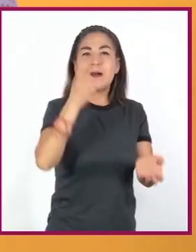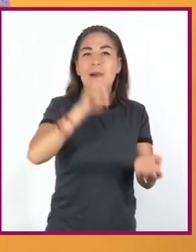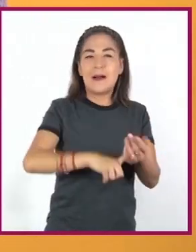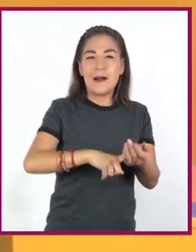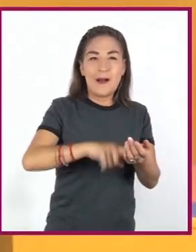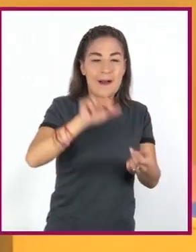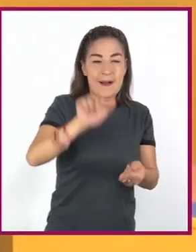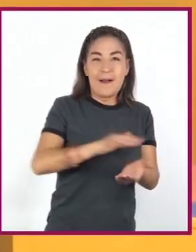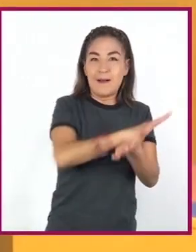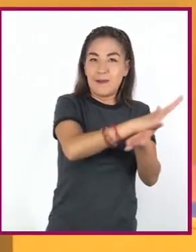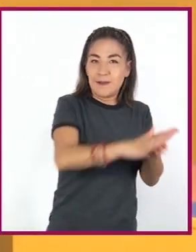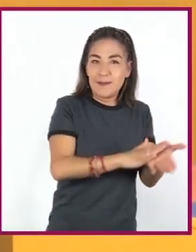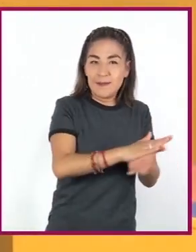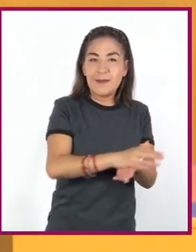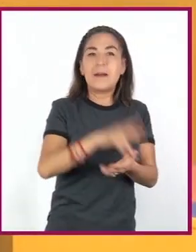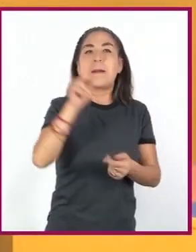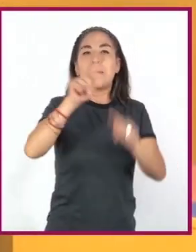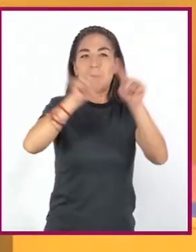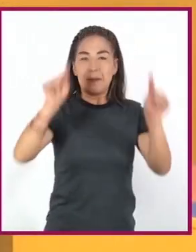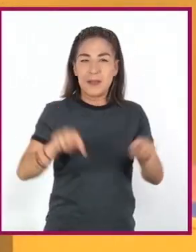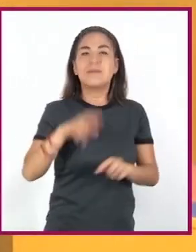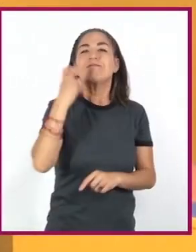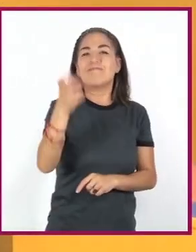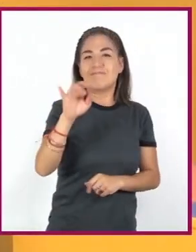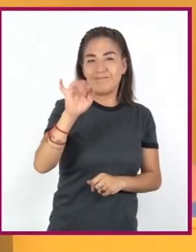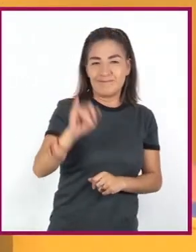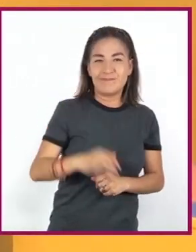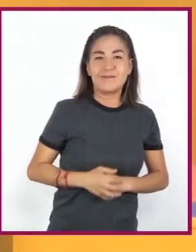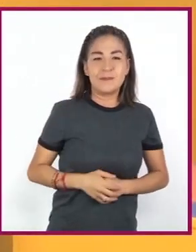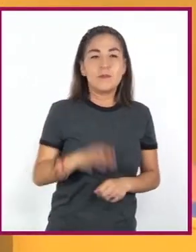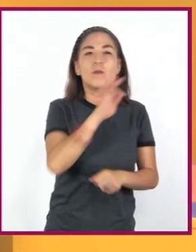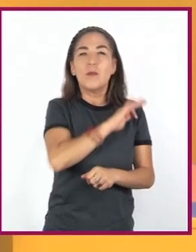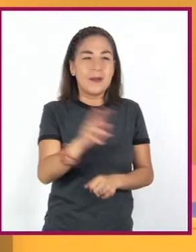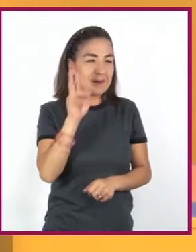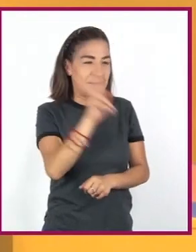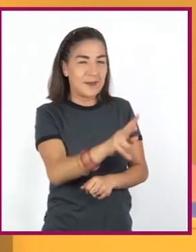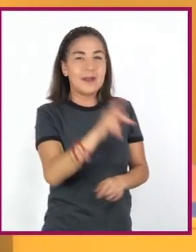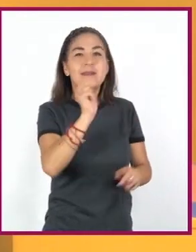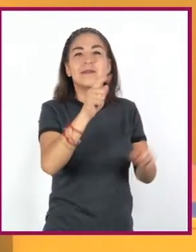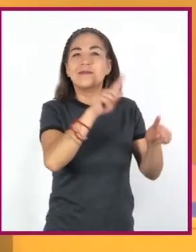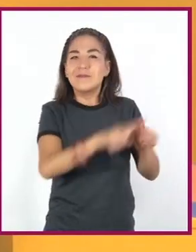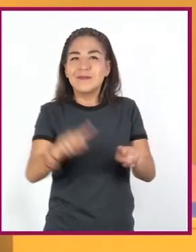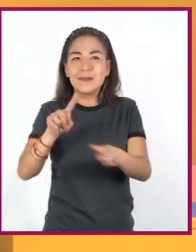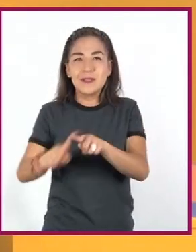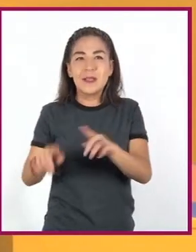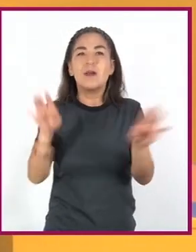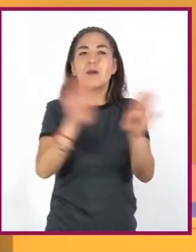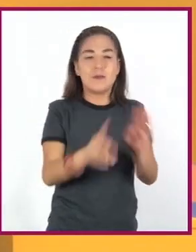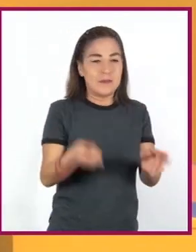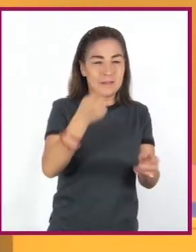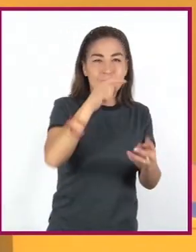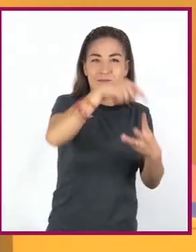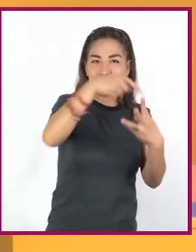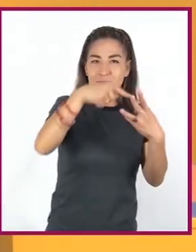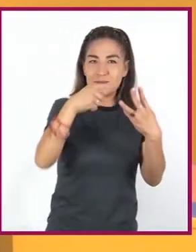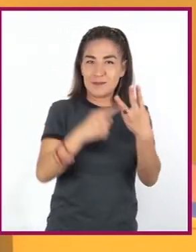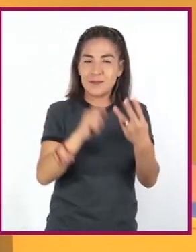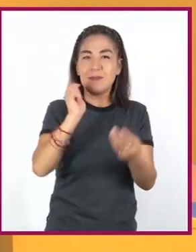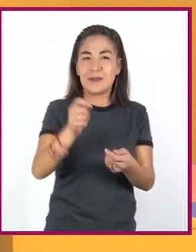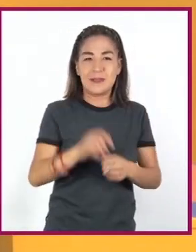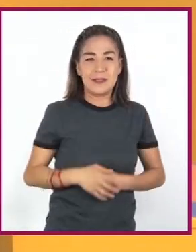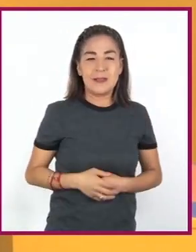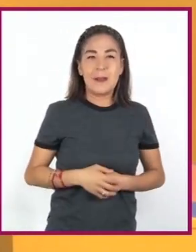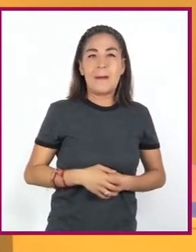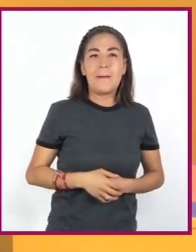el área. Definitivamente, así es. Y pudimos notar la diferencia entre los tres, es decir,